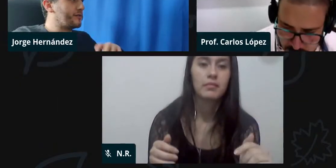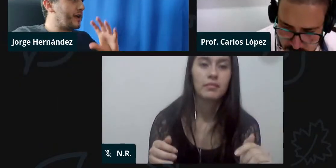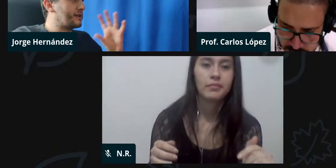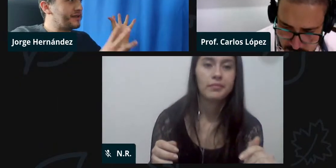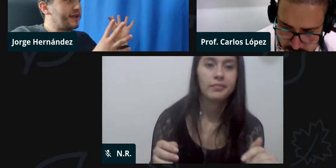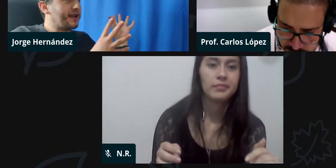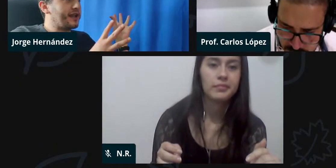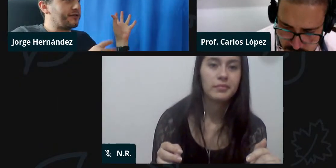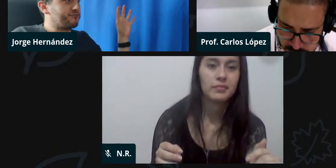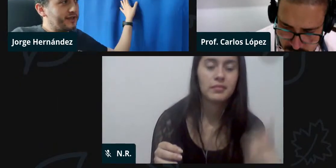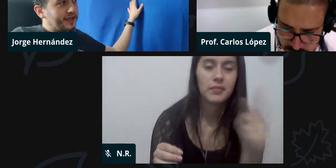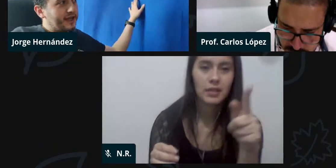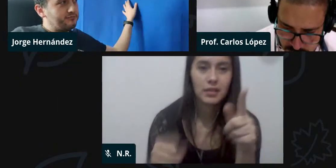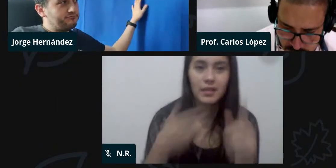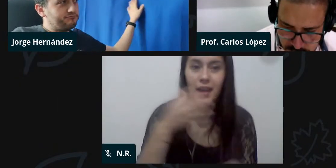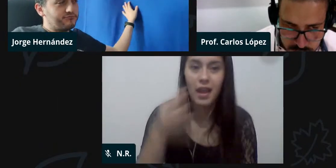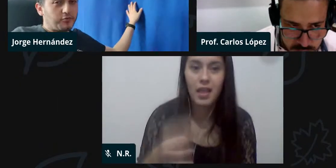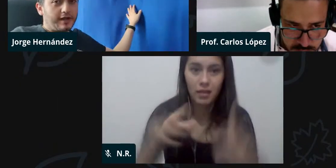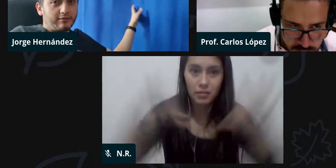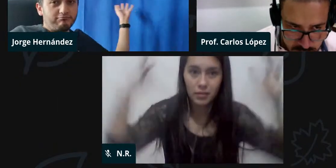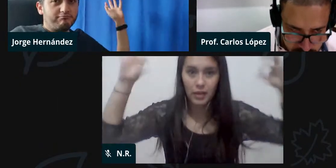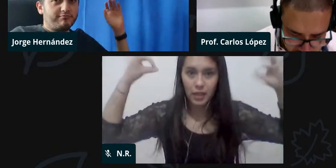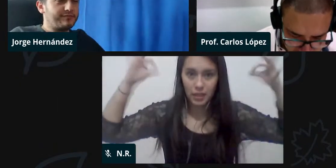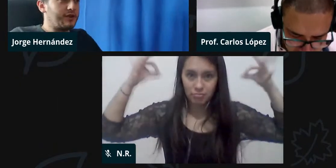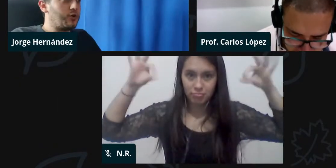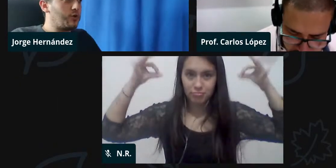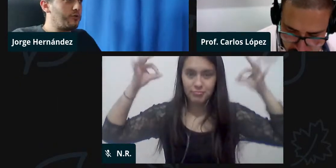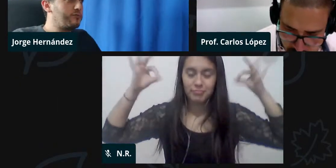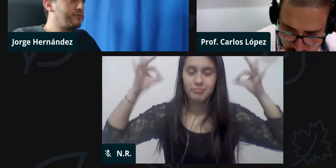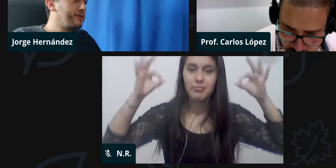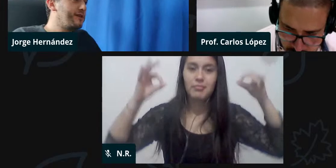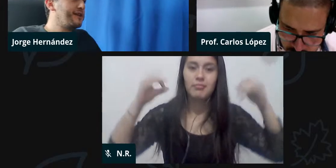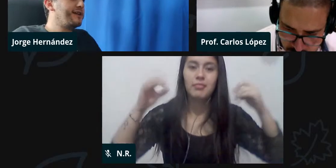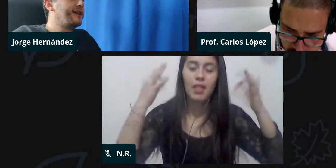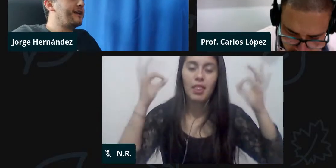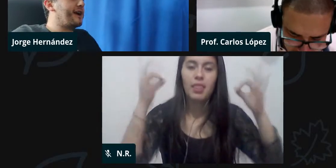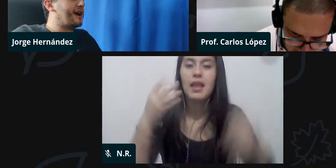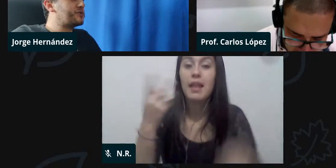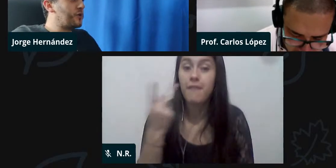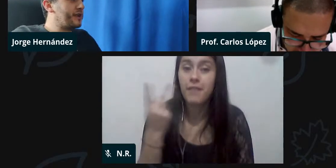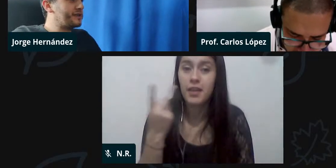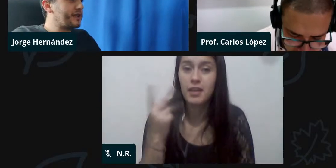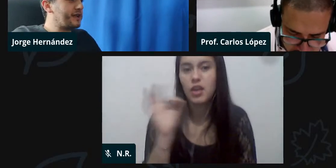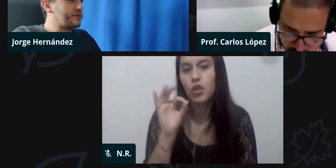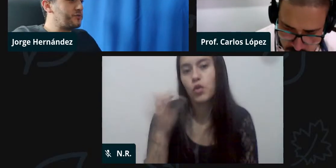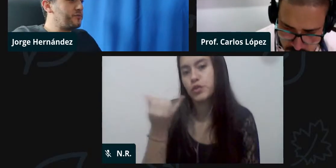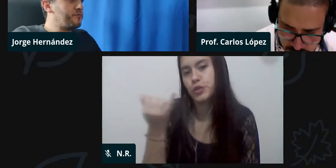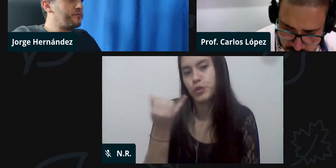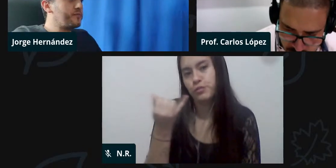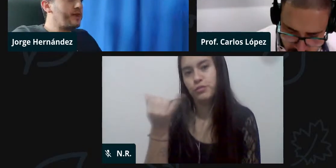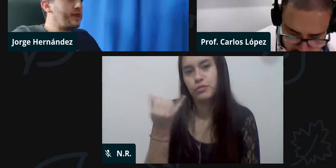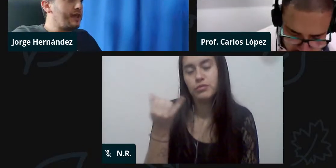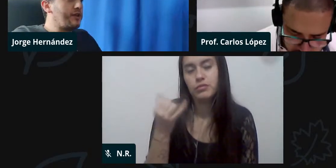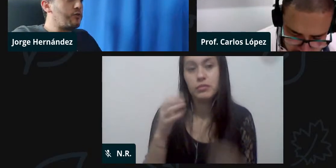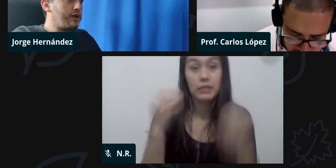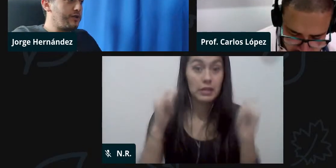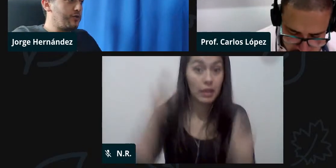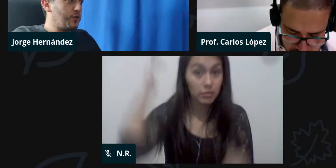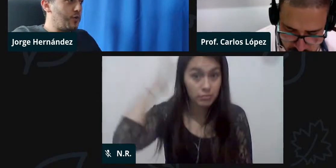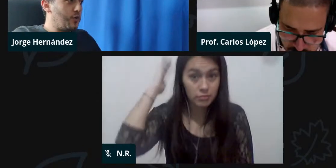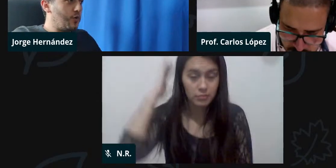o sea, así es en la realidad, una tela normal de color azul en este caso,